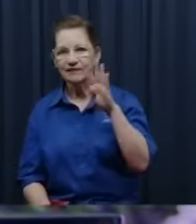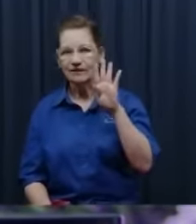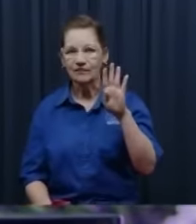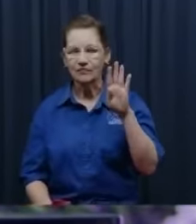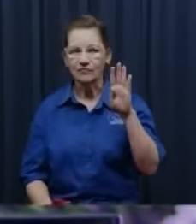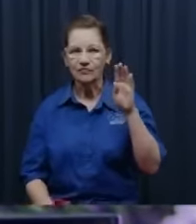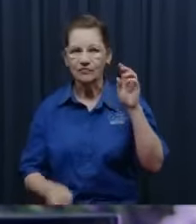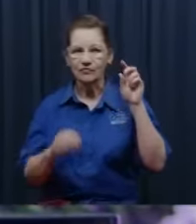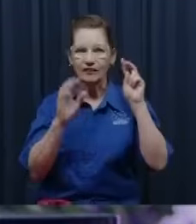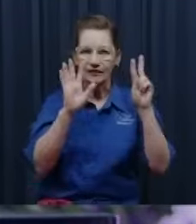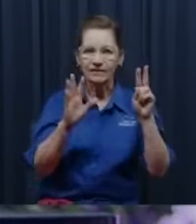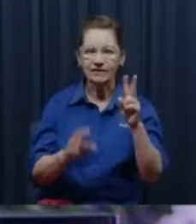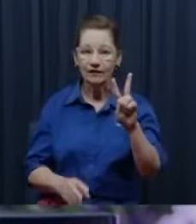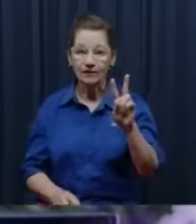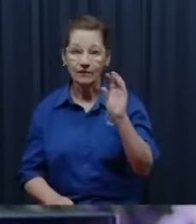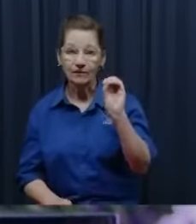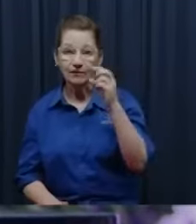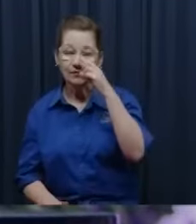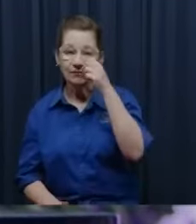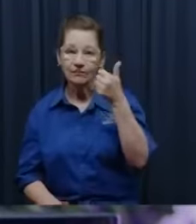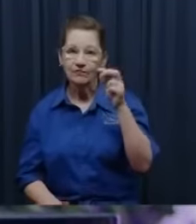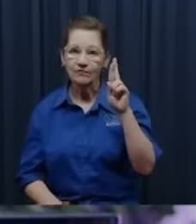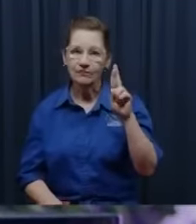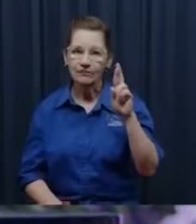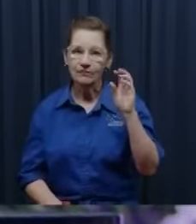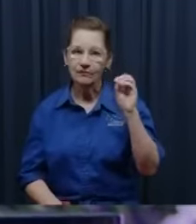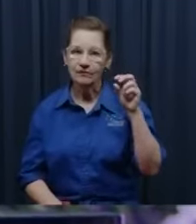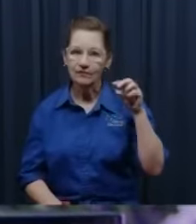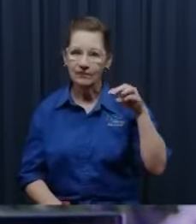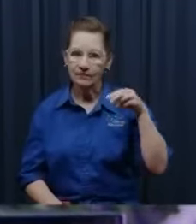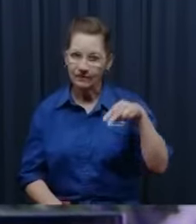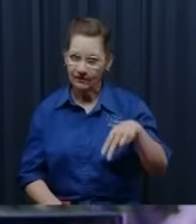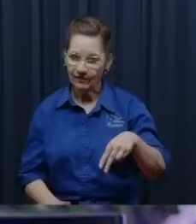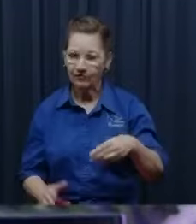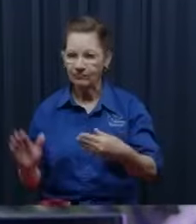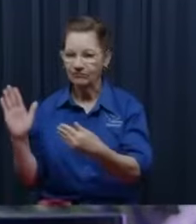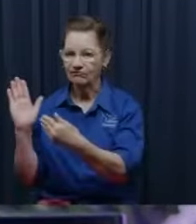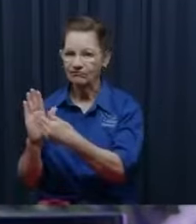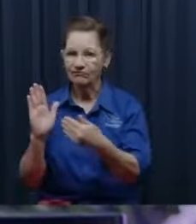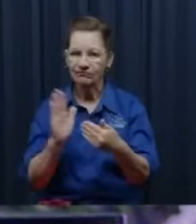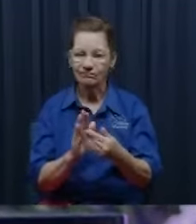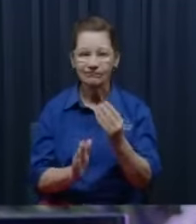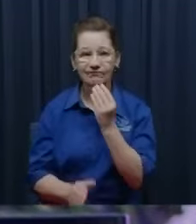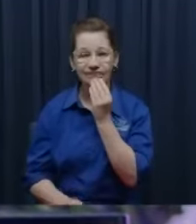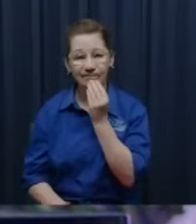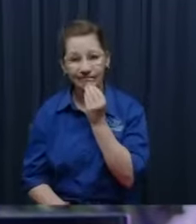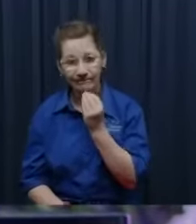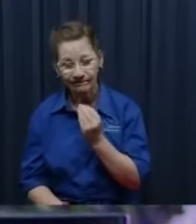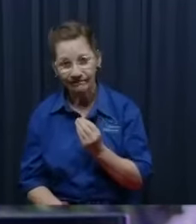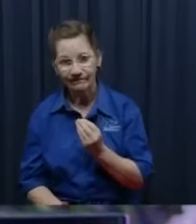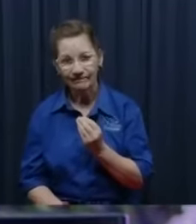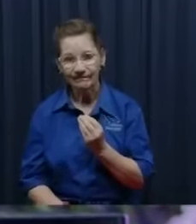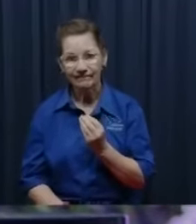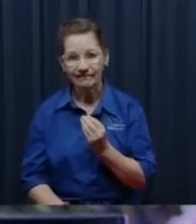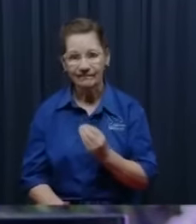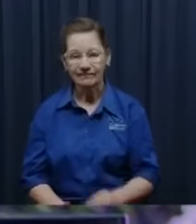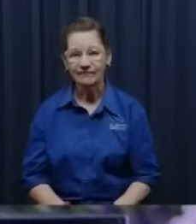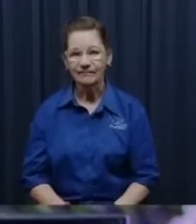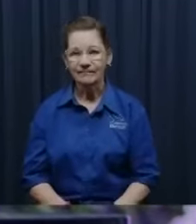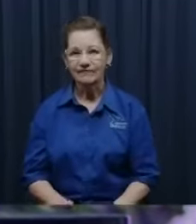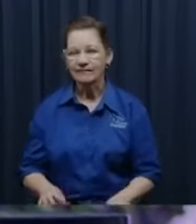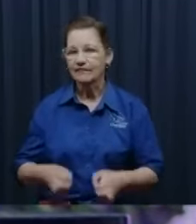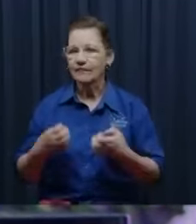de Israel nu votaron en contra de la cuestión